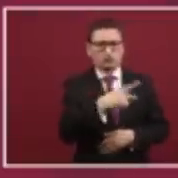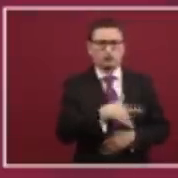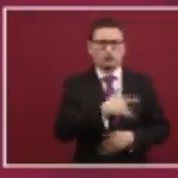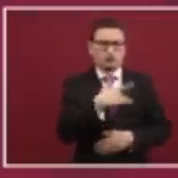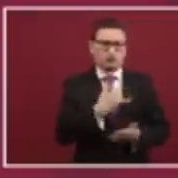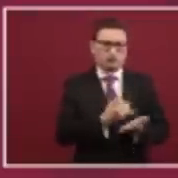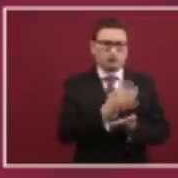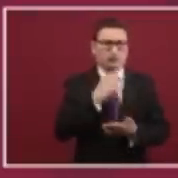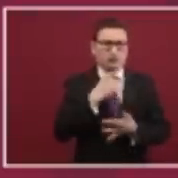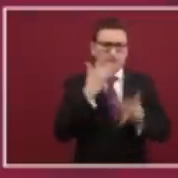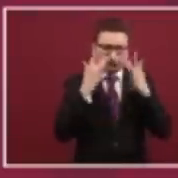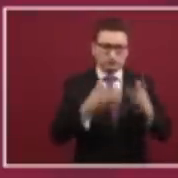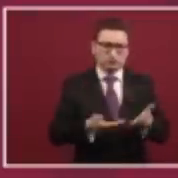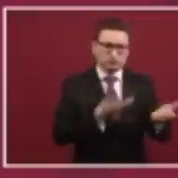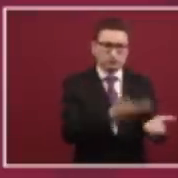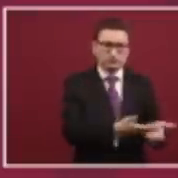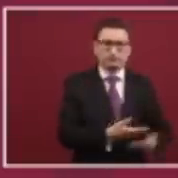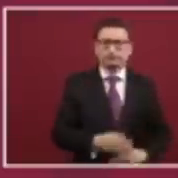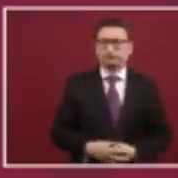su renuncia,